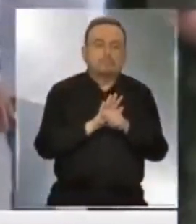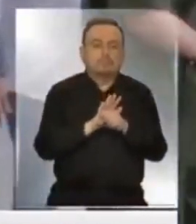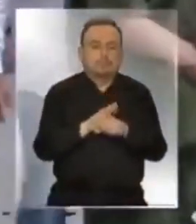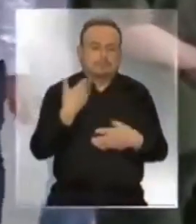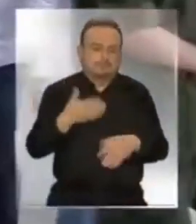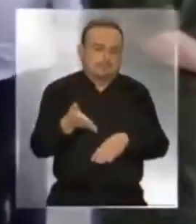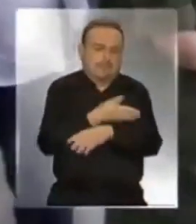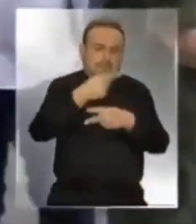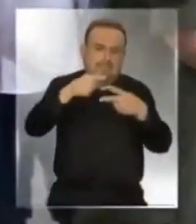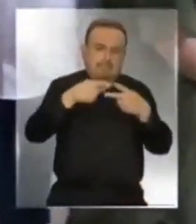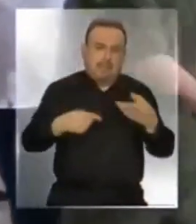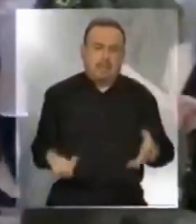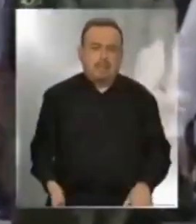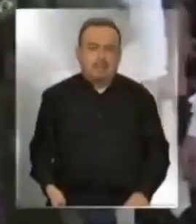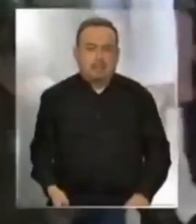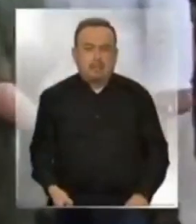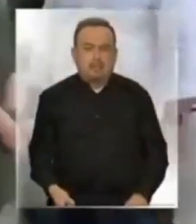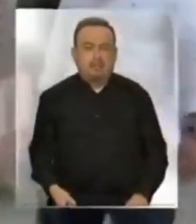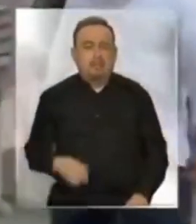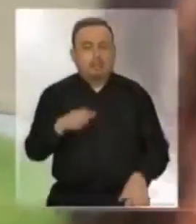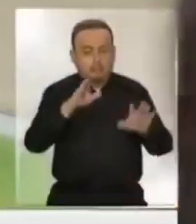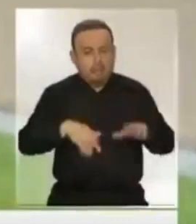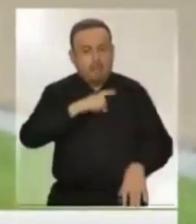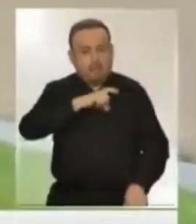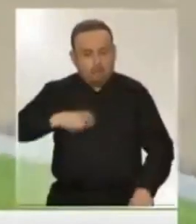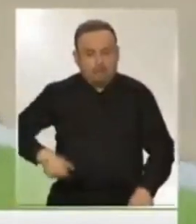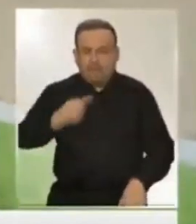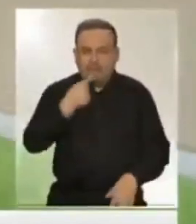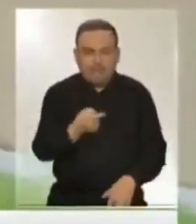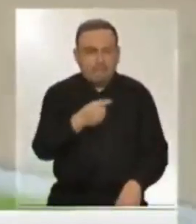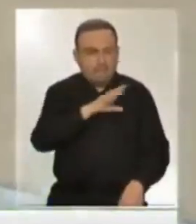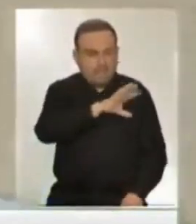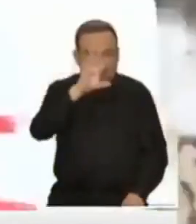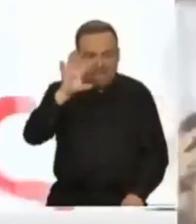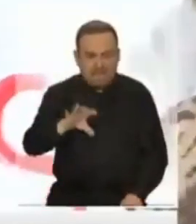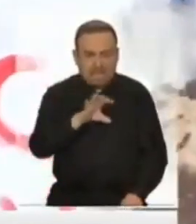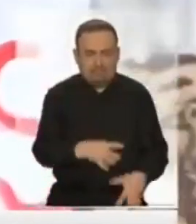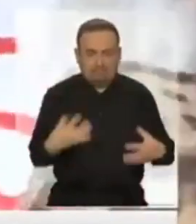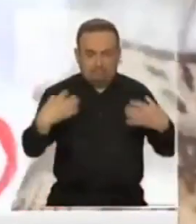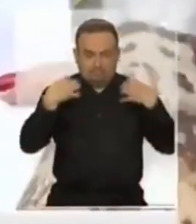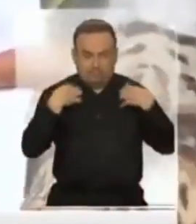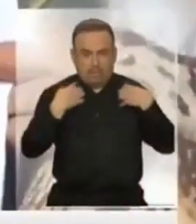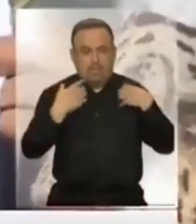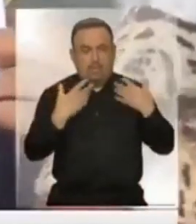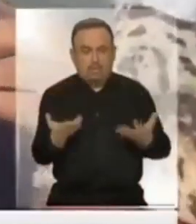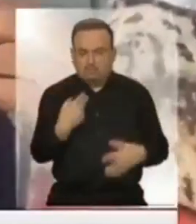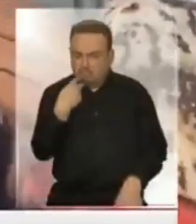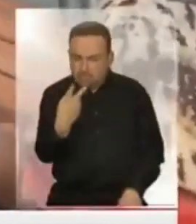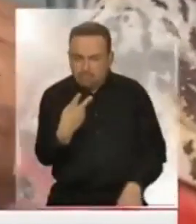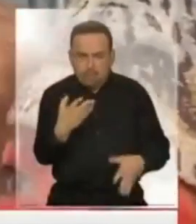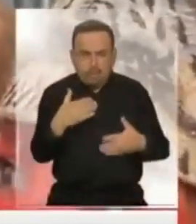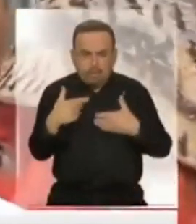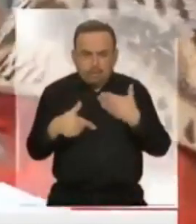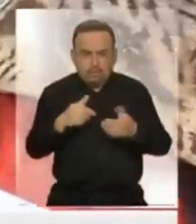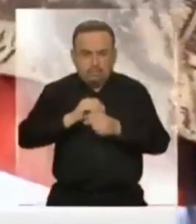economía. Esperemos que estas reacciones de los medios, de la comunidad científica internacional,